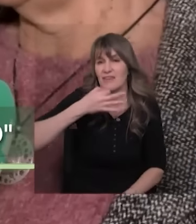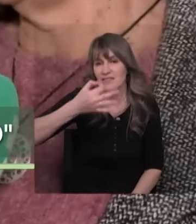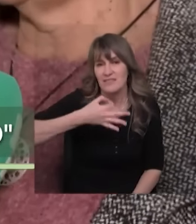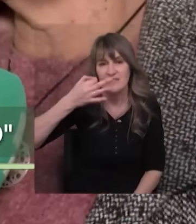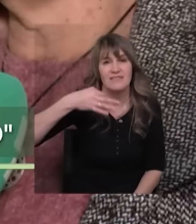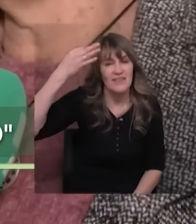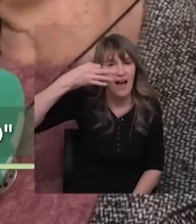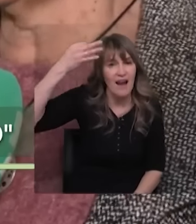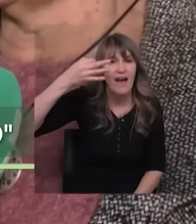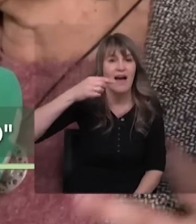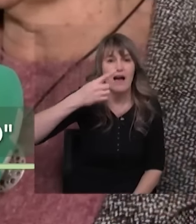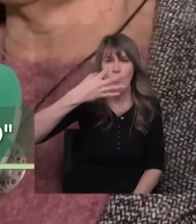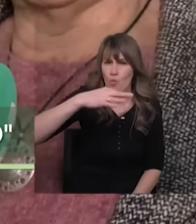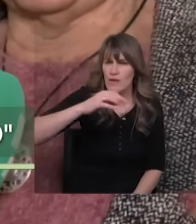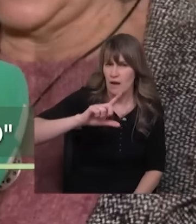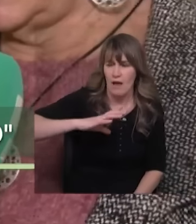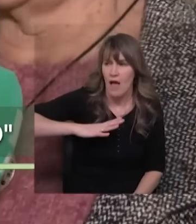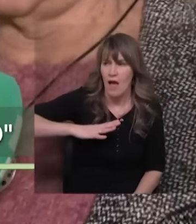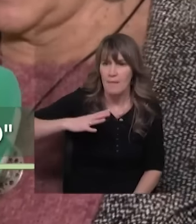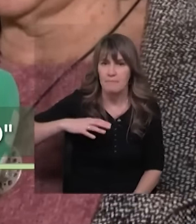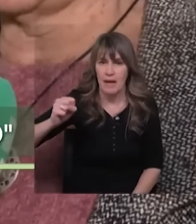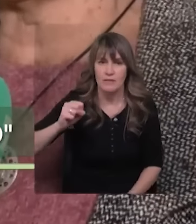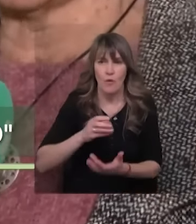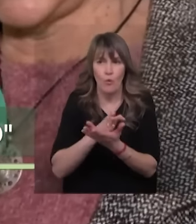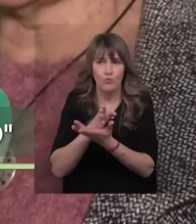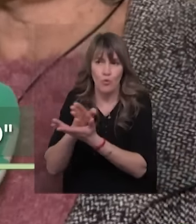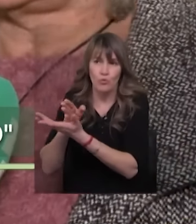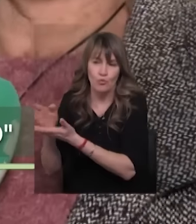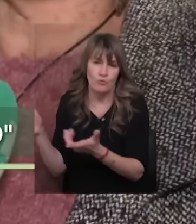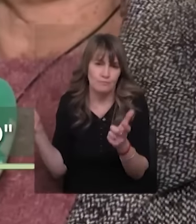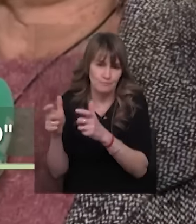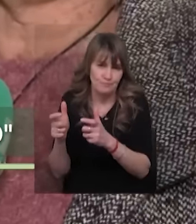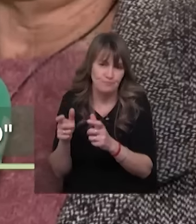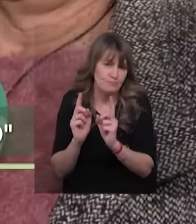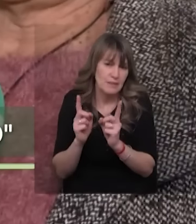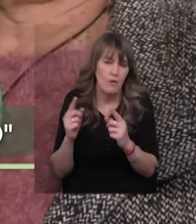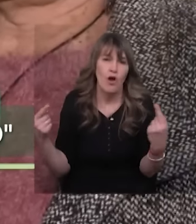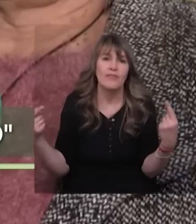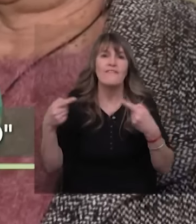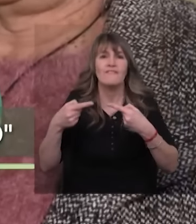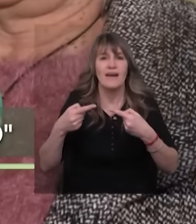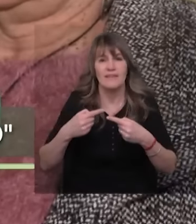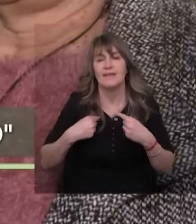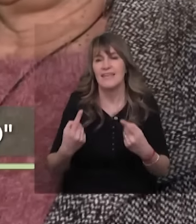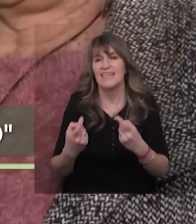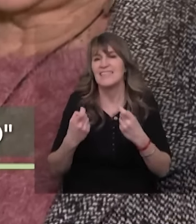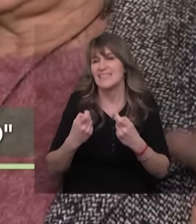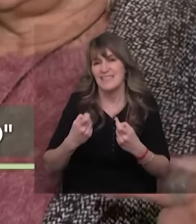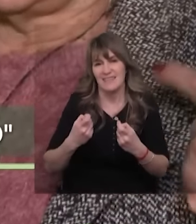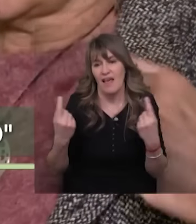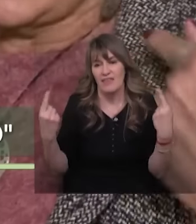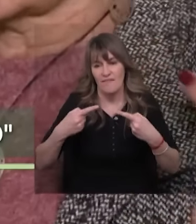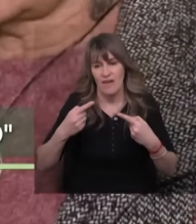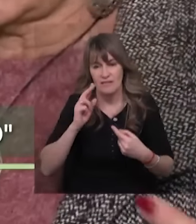este Esta no es la única y otras instancias también que están proponiendo este mismo debate para nosotros es fundamental fundamental para